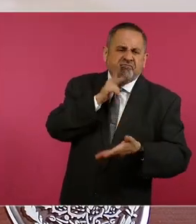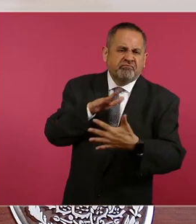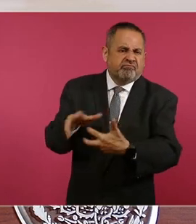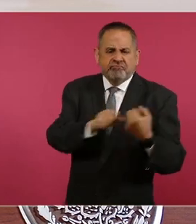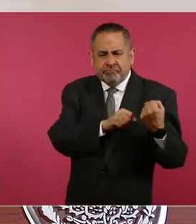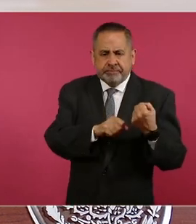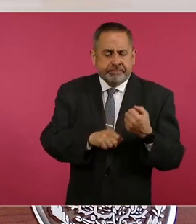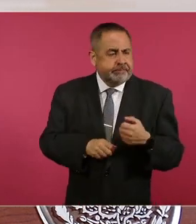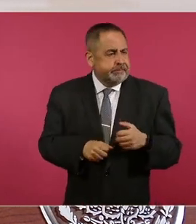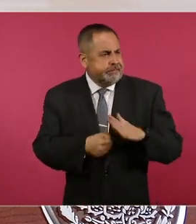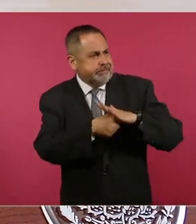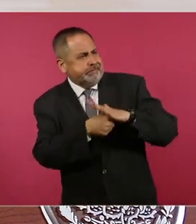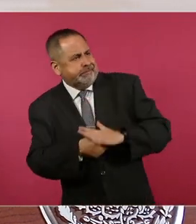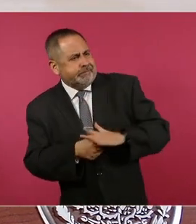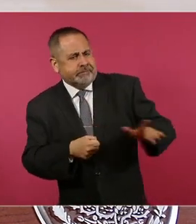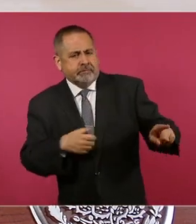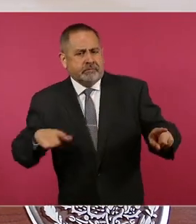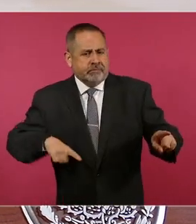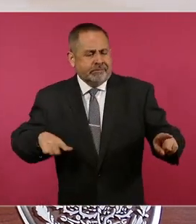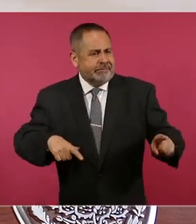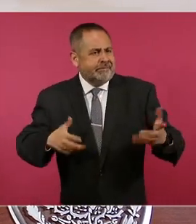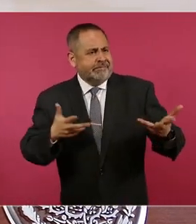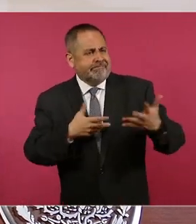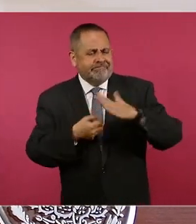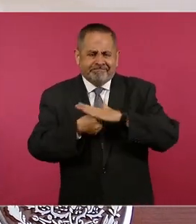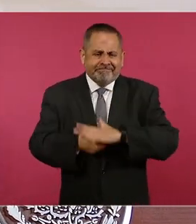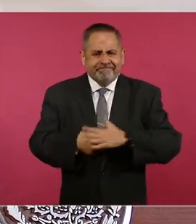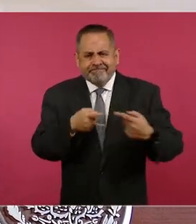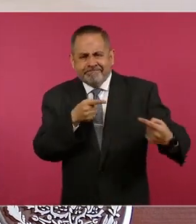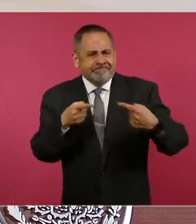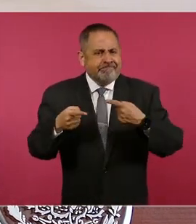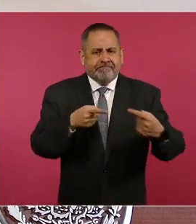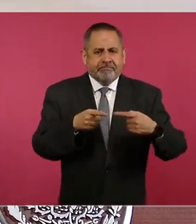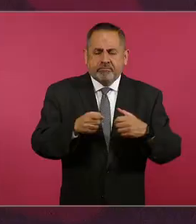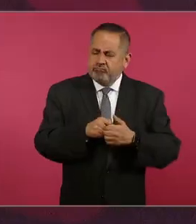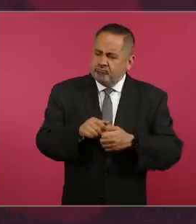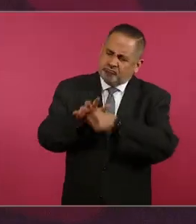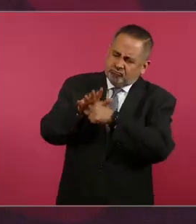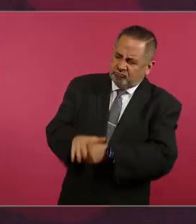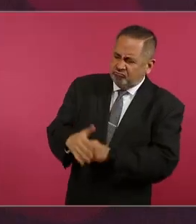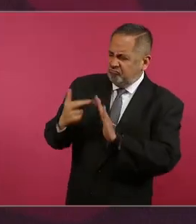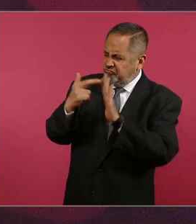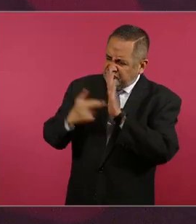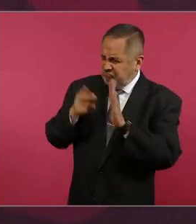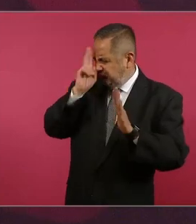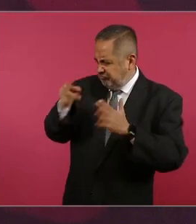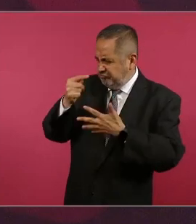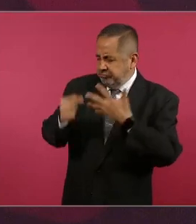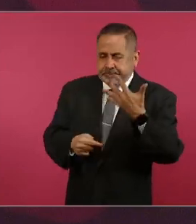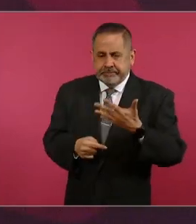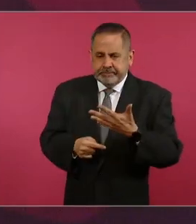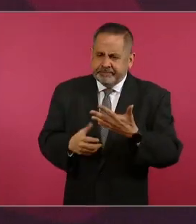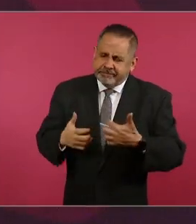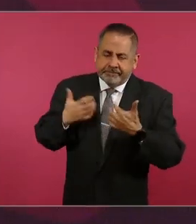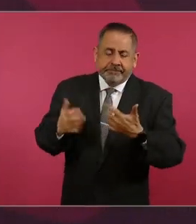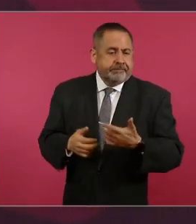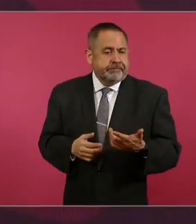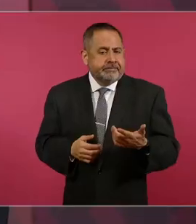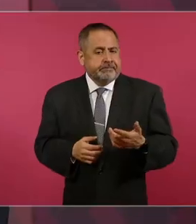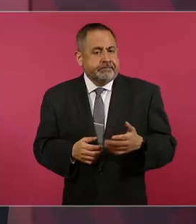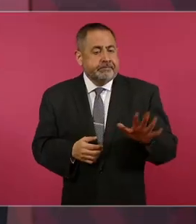presionaban al gobierno de México con medidas violentas. Pero